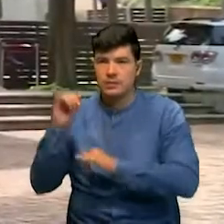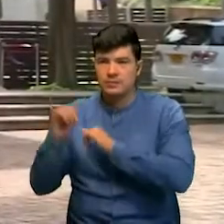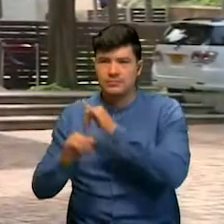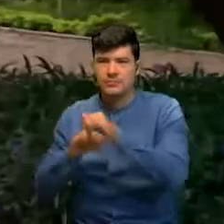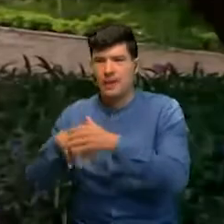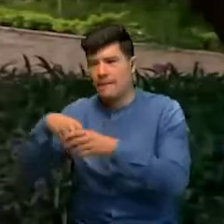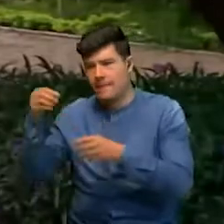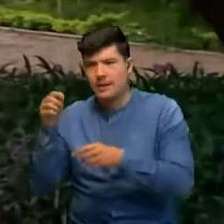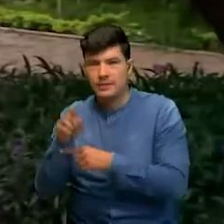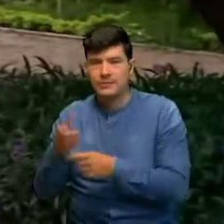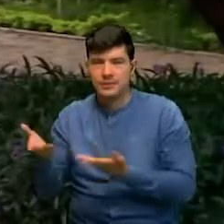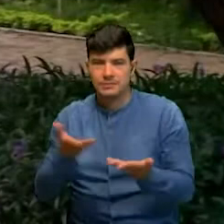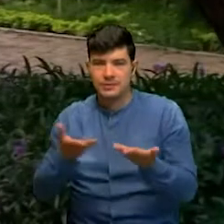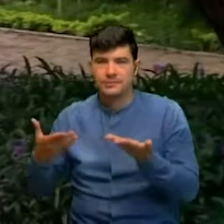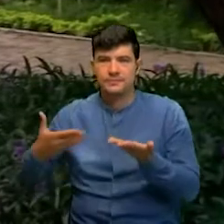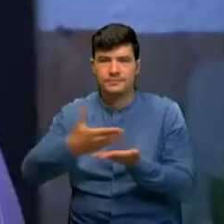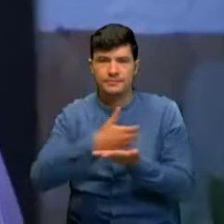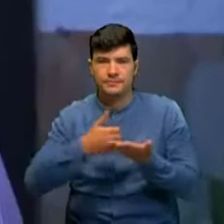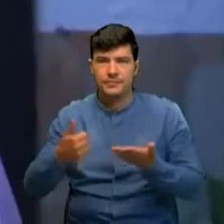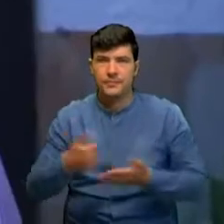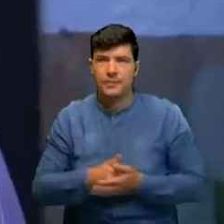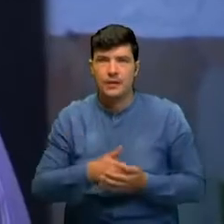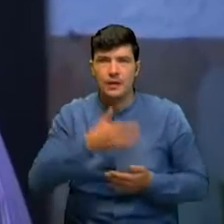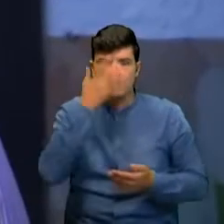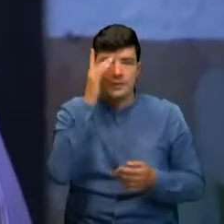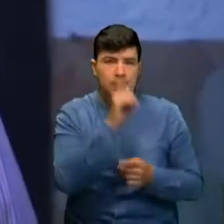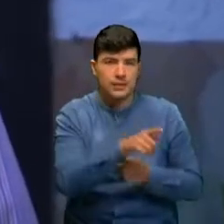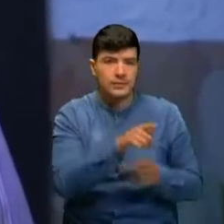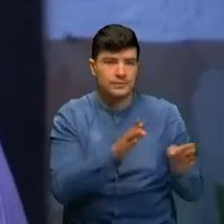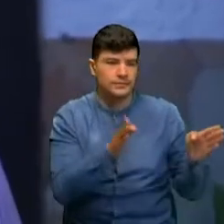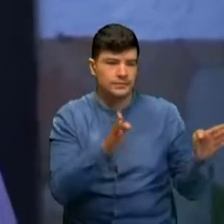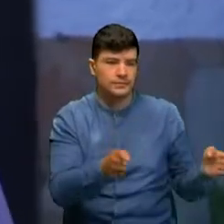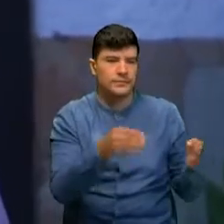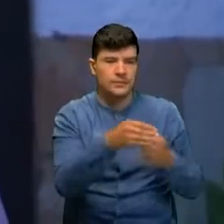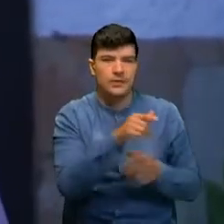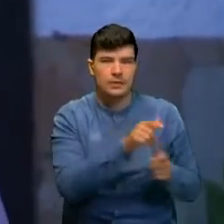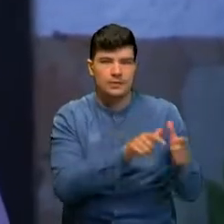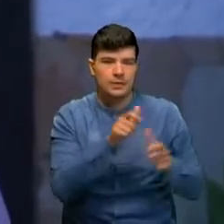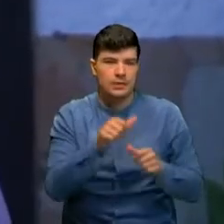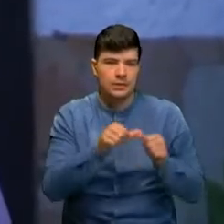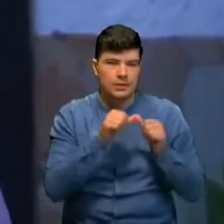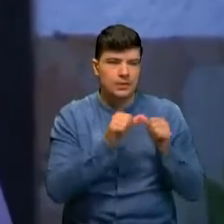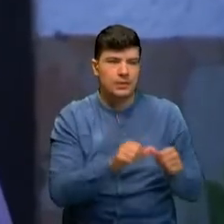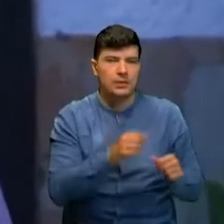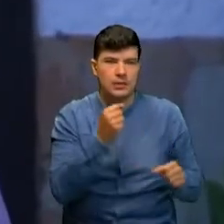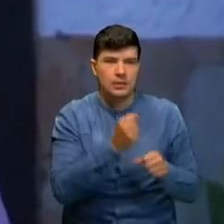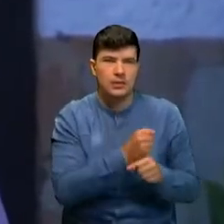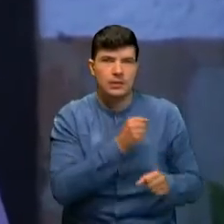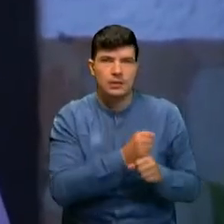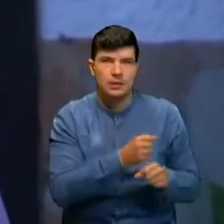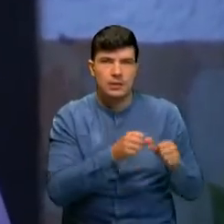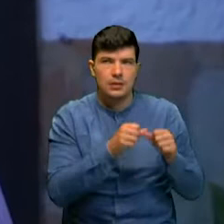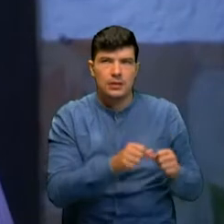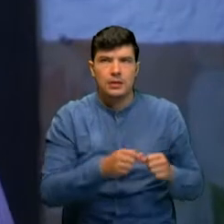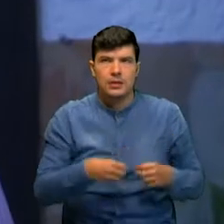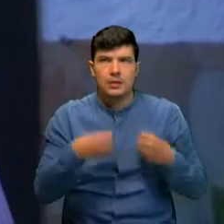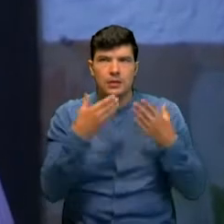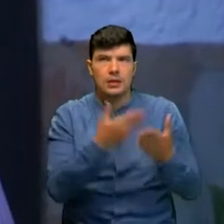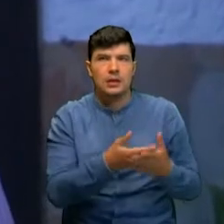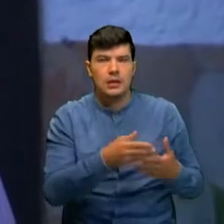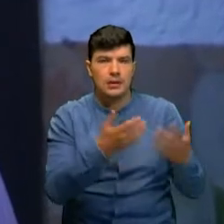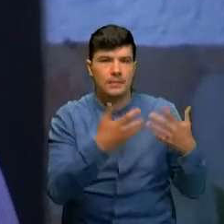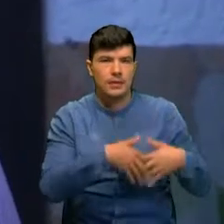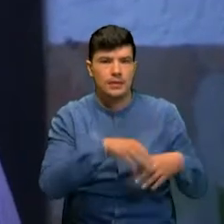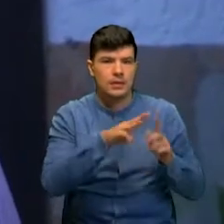el servicio de recaudo de la empresa porque las cajas que son trabajos permanentes de la empresa fueron entregados a un tercero como